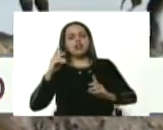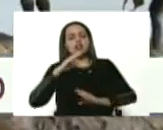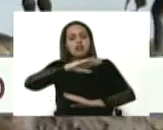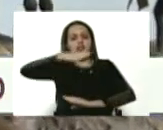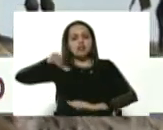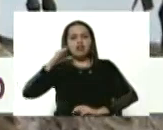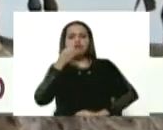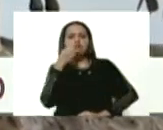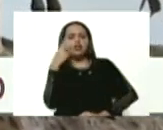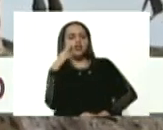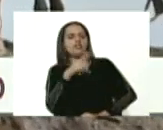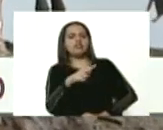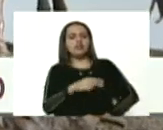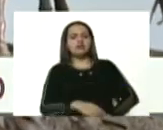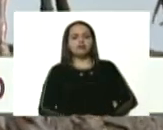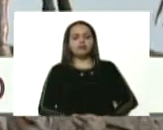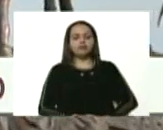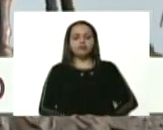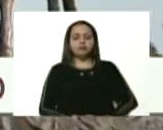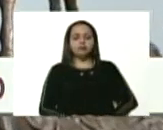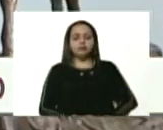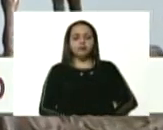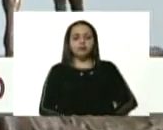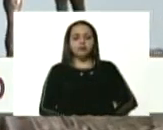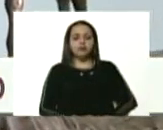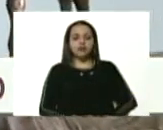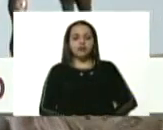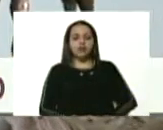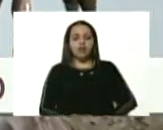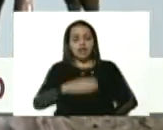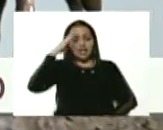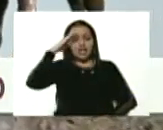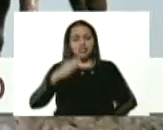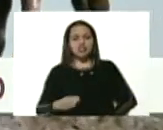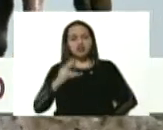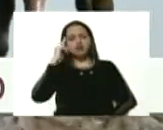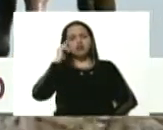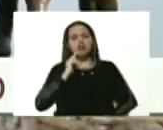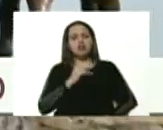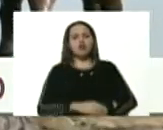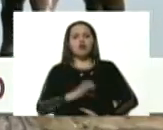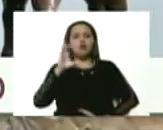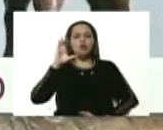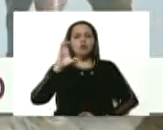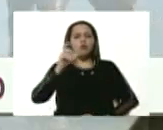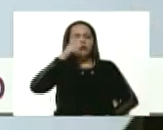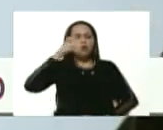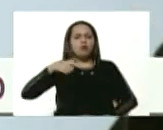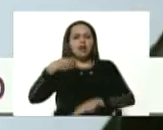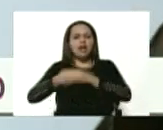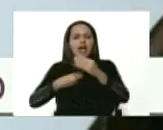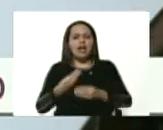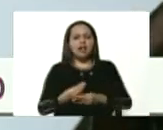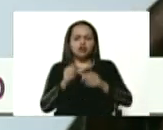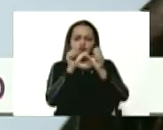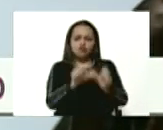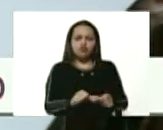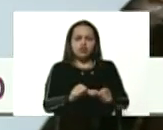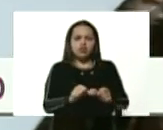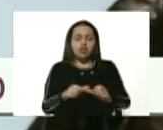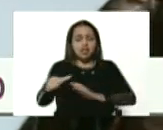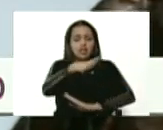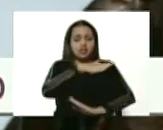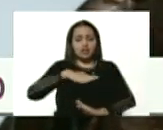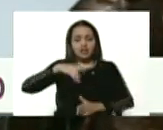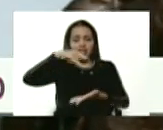patria sigue. Leales siempre. Traidores nunca. El ejército bolivariano es un pueblo hecho cuartel en la sabana perenne de Carabobo.